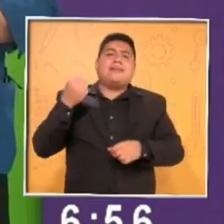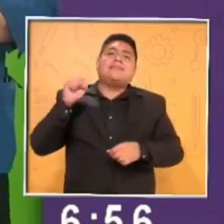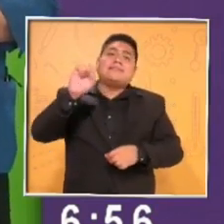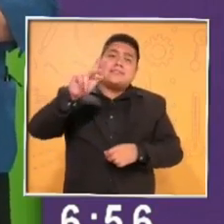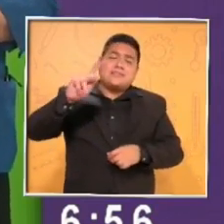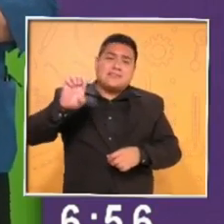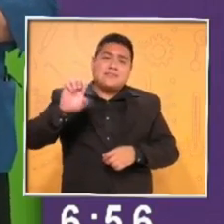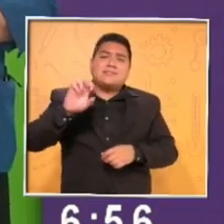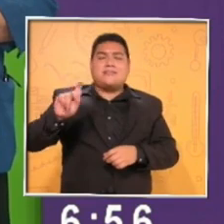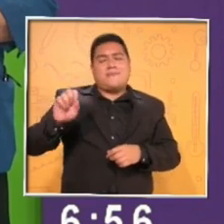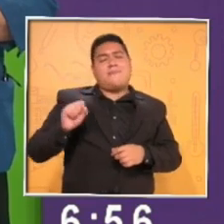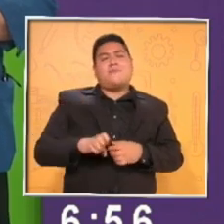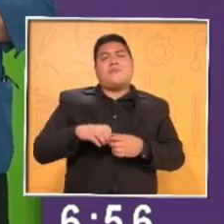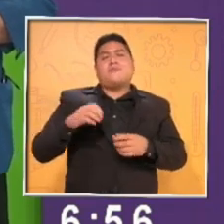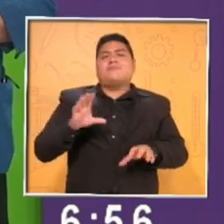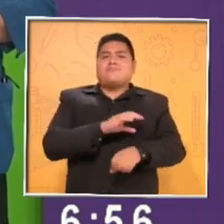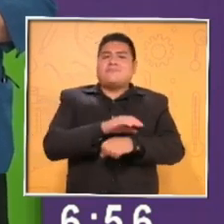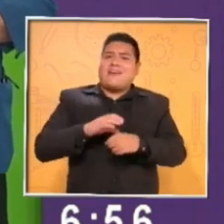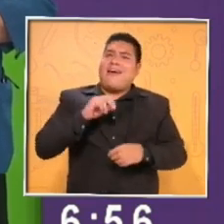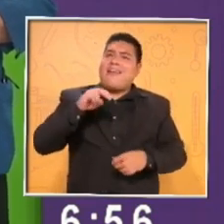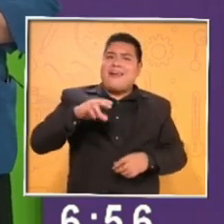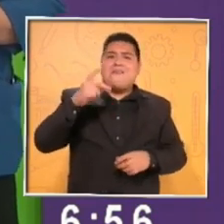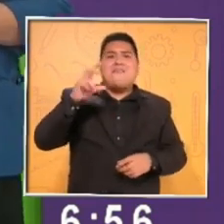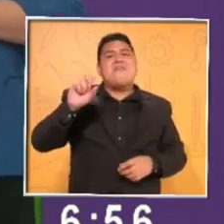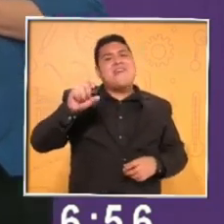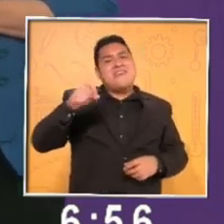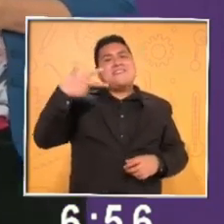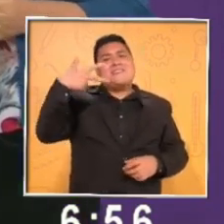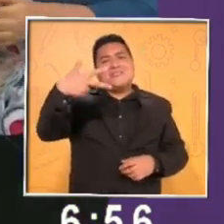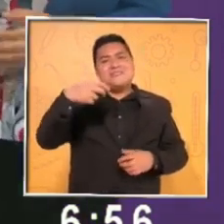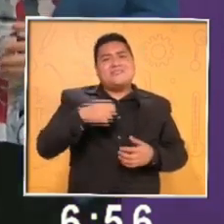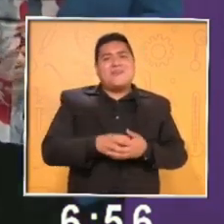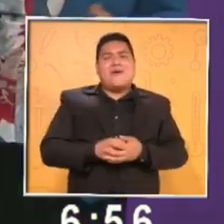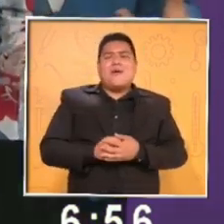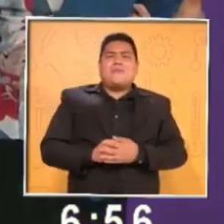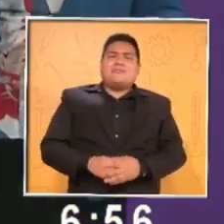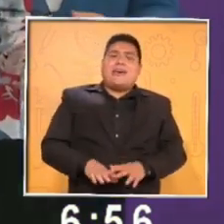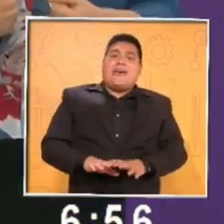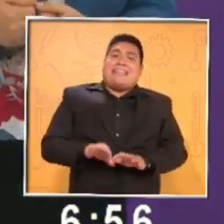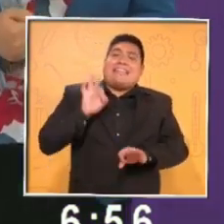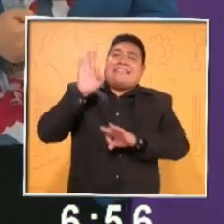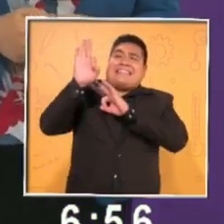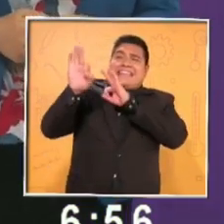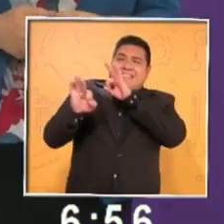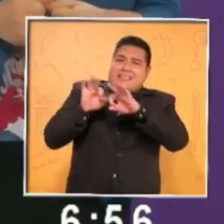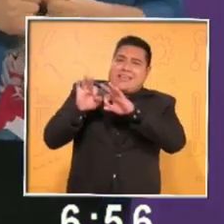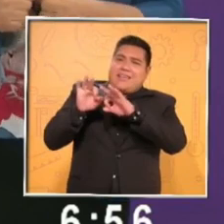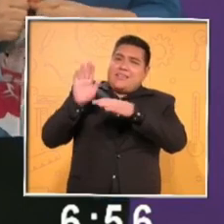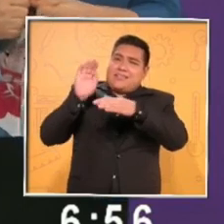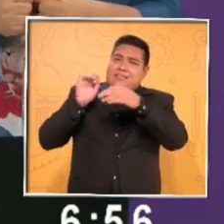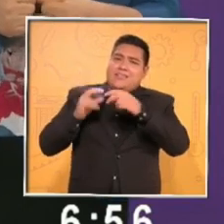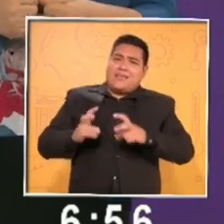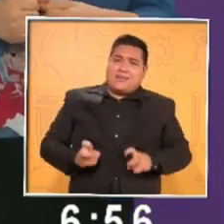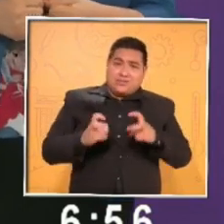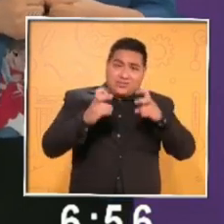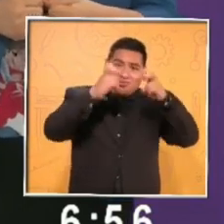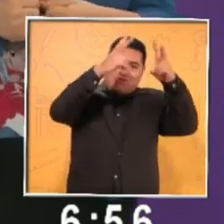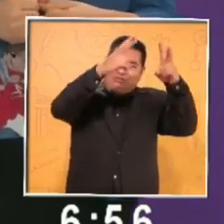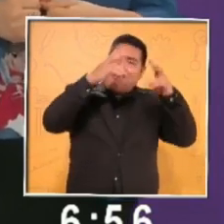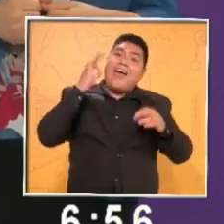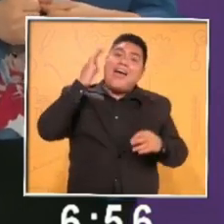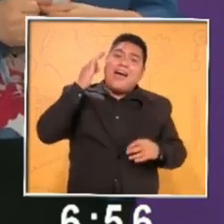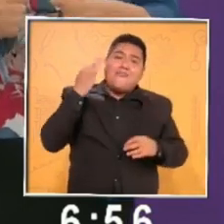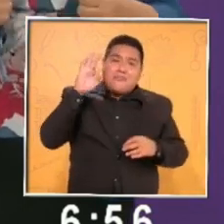amigos del Canal 28. Entonces, muchachos, vamos a procurar subir a las redes sociales todos los trabajos